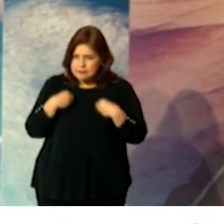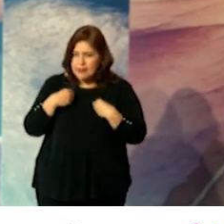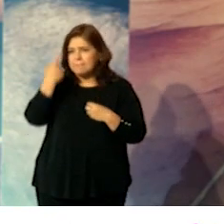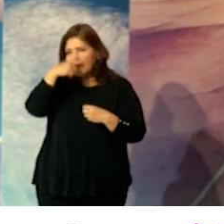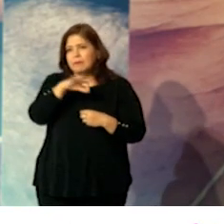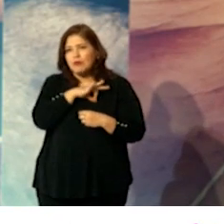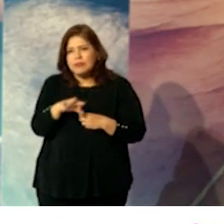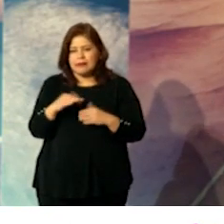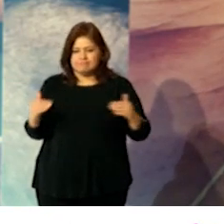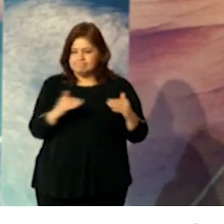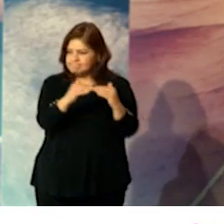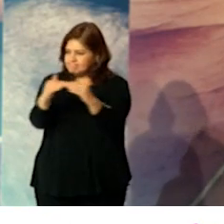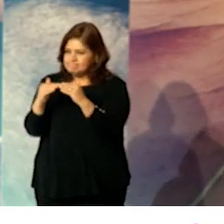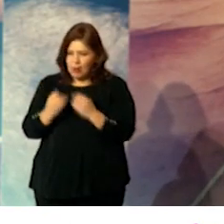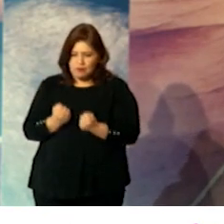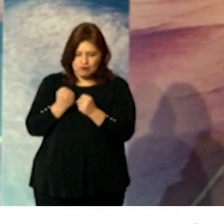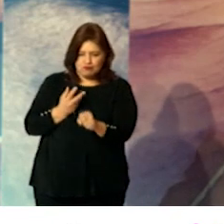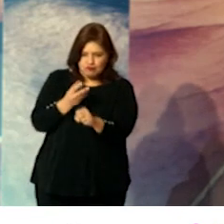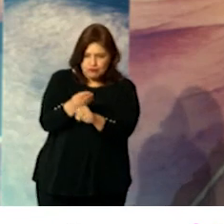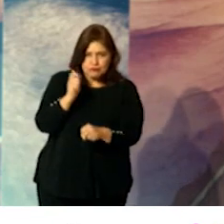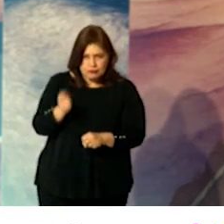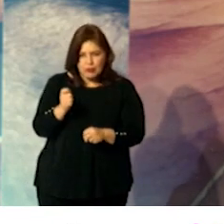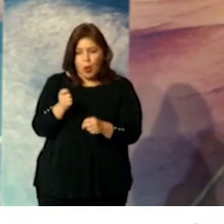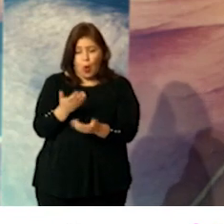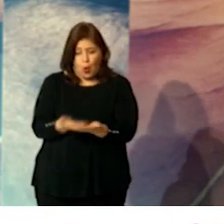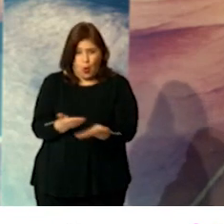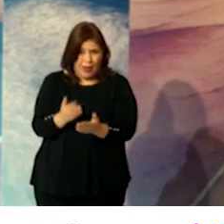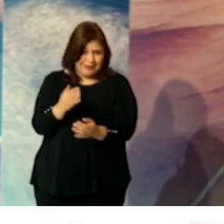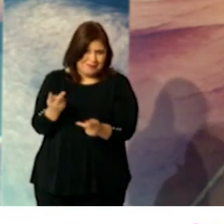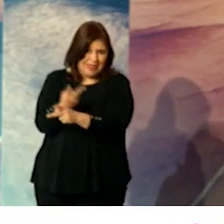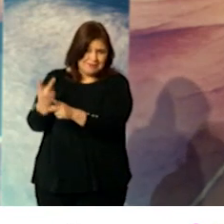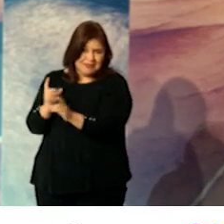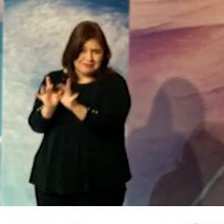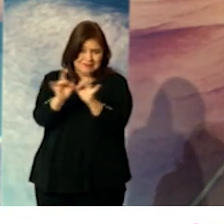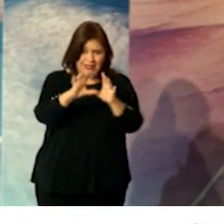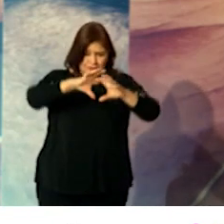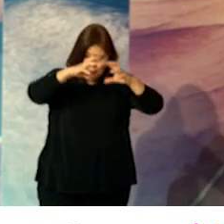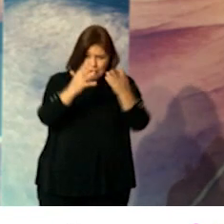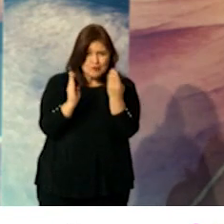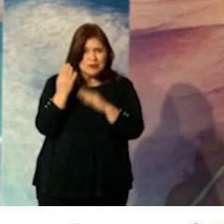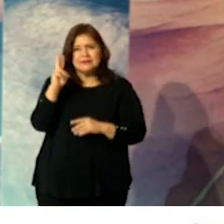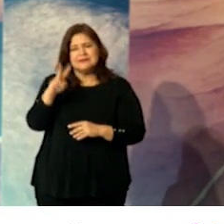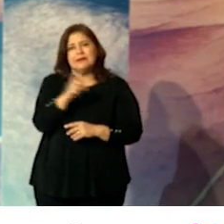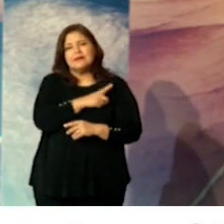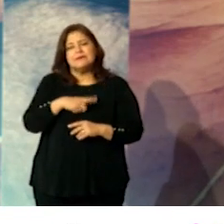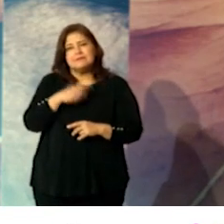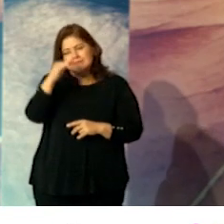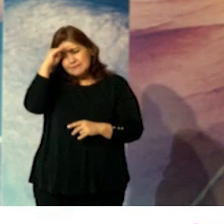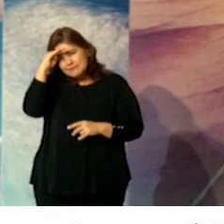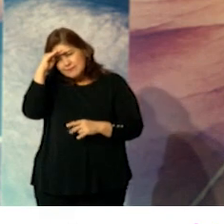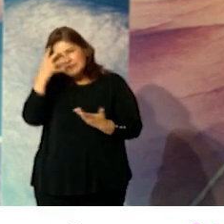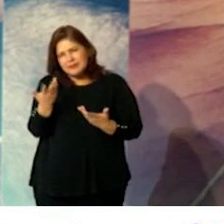de la democracia, con todo lo que está pasando en el mundo. Es importante pensar cómo